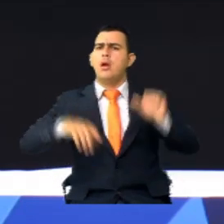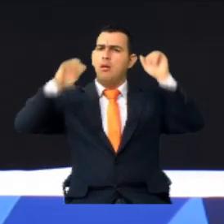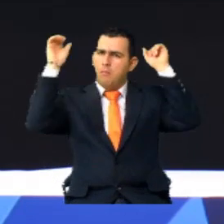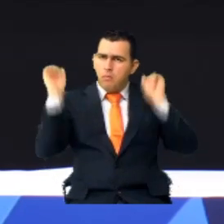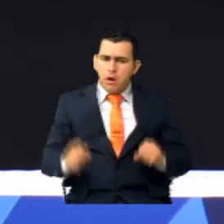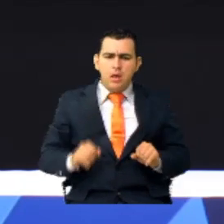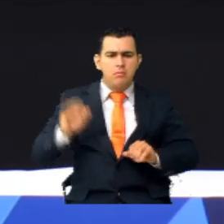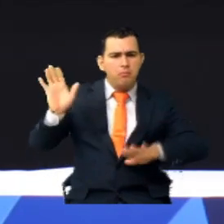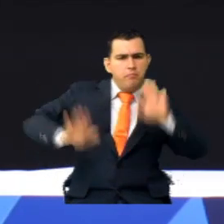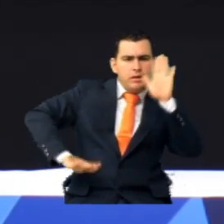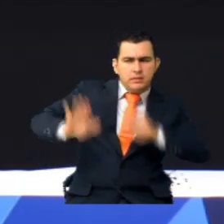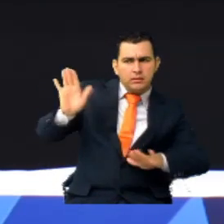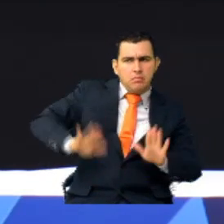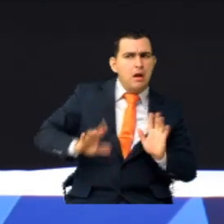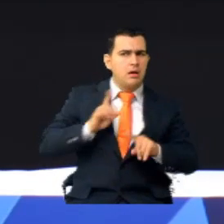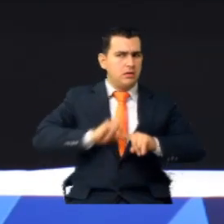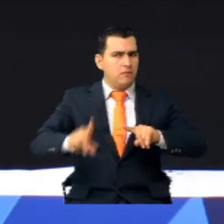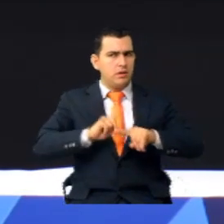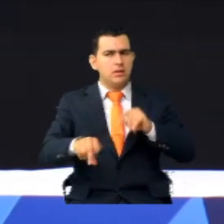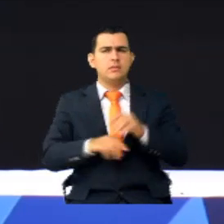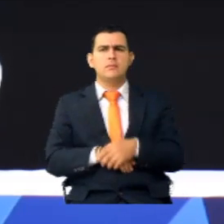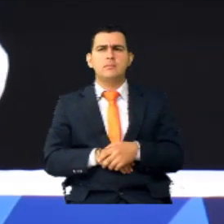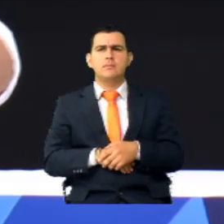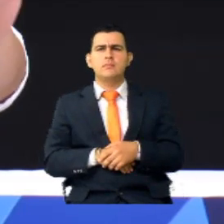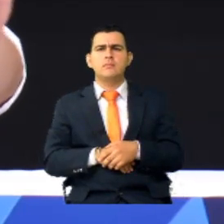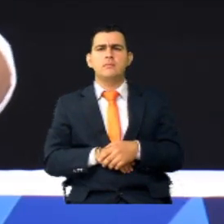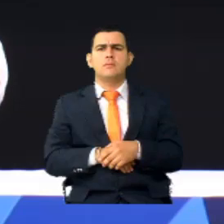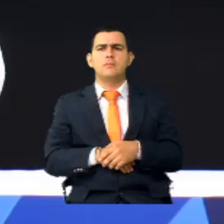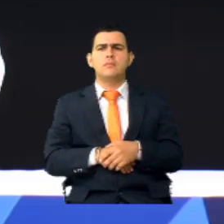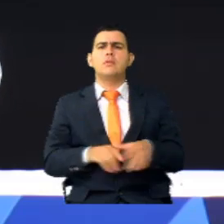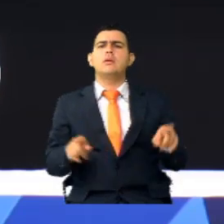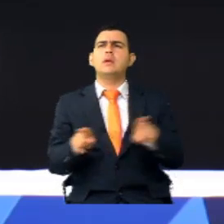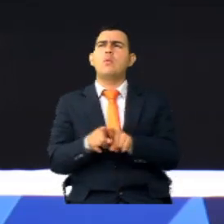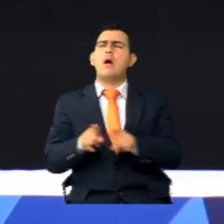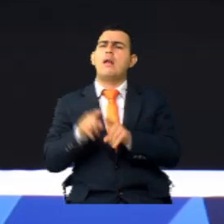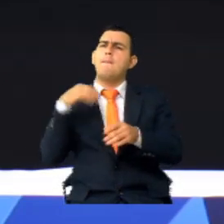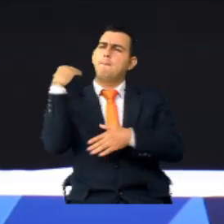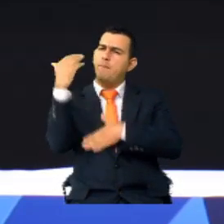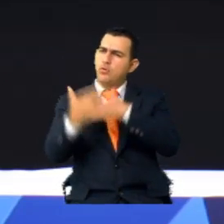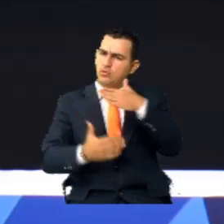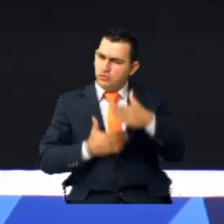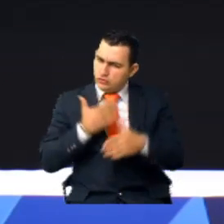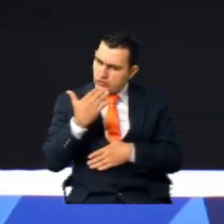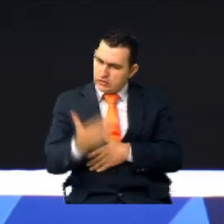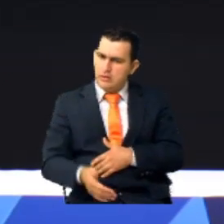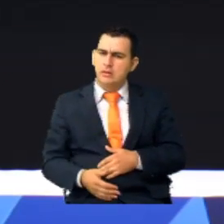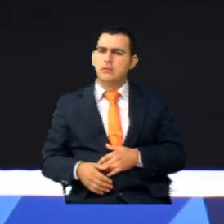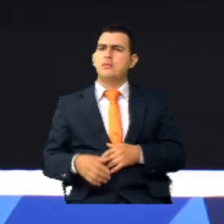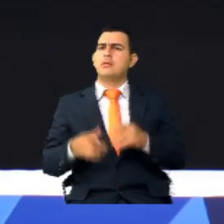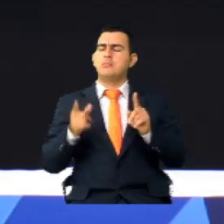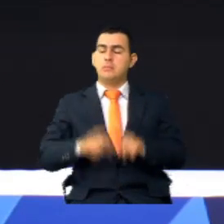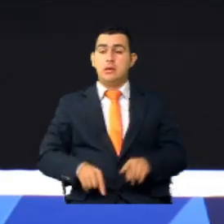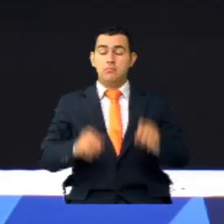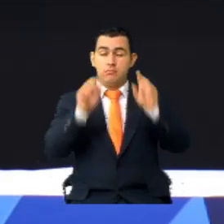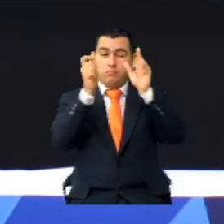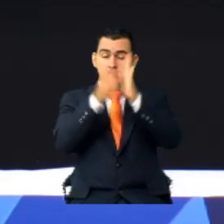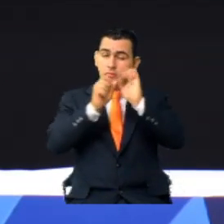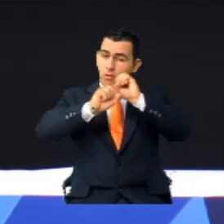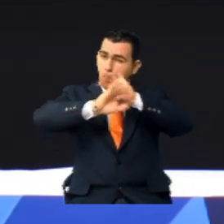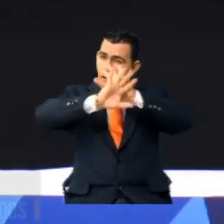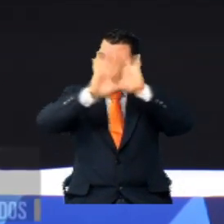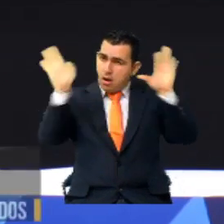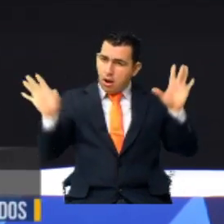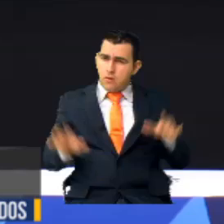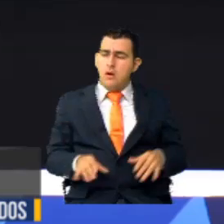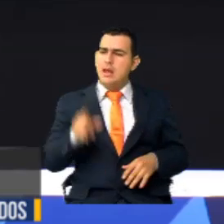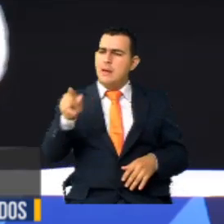oportunidad de participar, pero será ese proceso riguroso de selección por méritos, transparente, el que decida quién va a ser